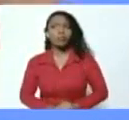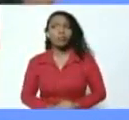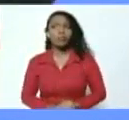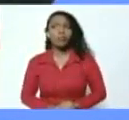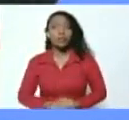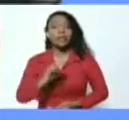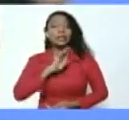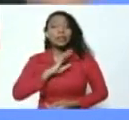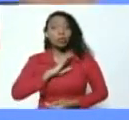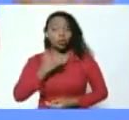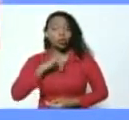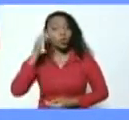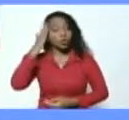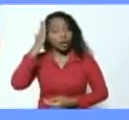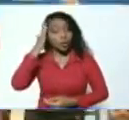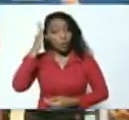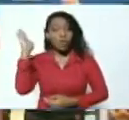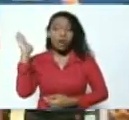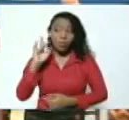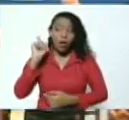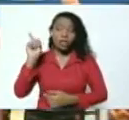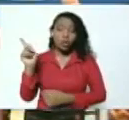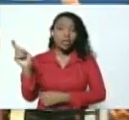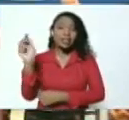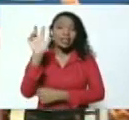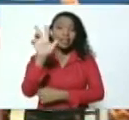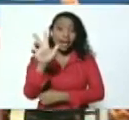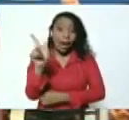Teniendo presente que venimos de esos 3 meses